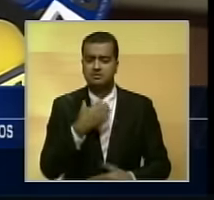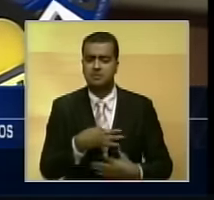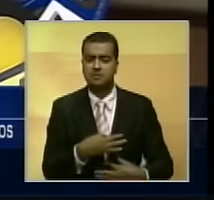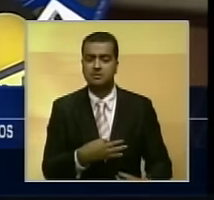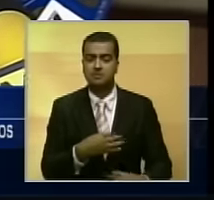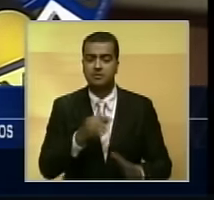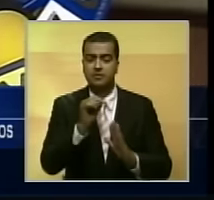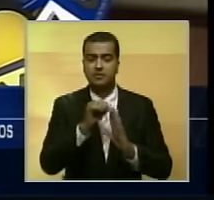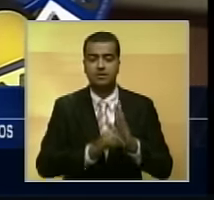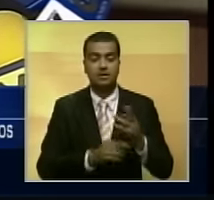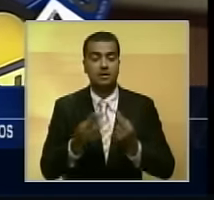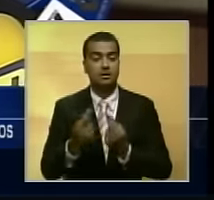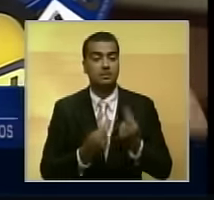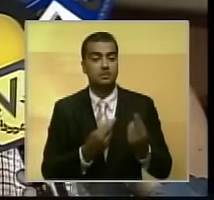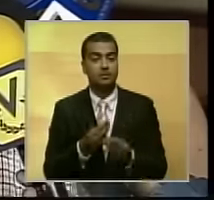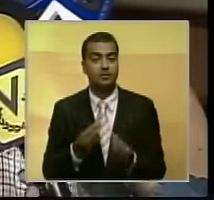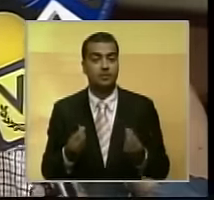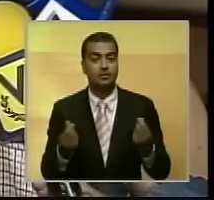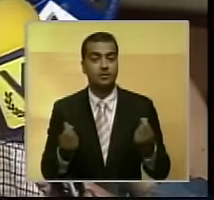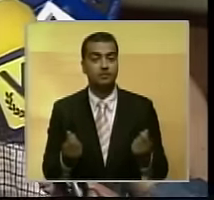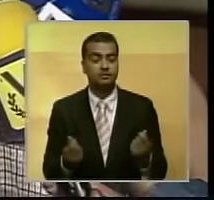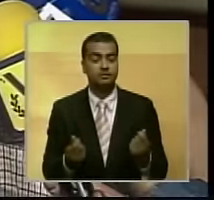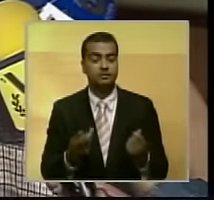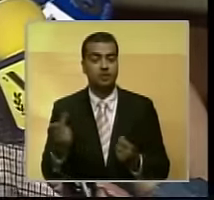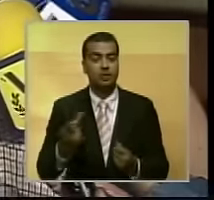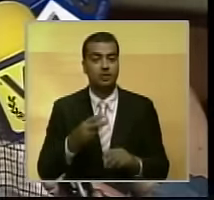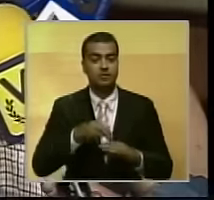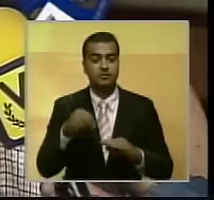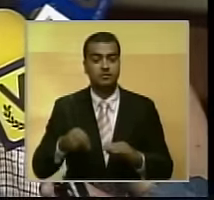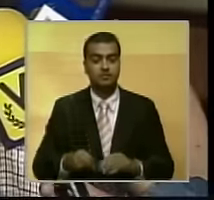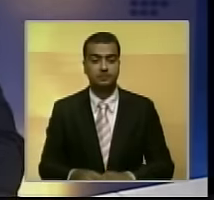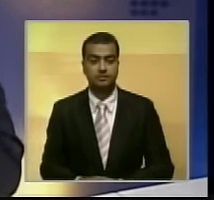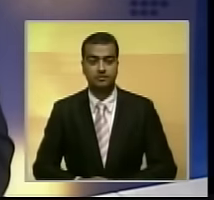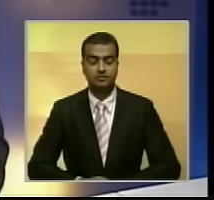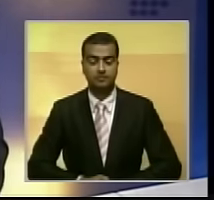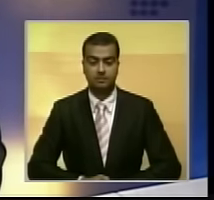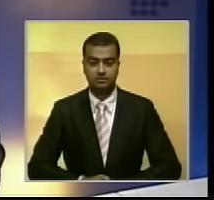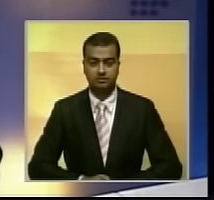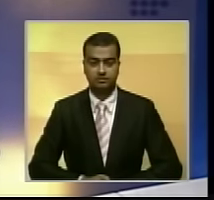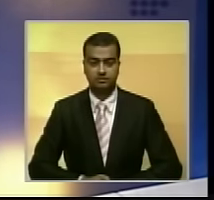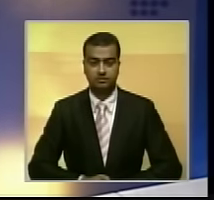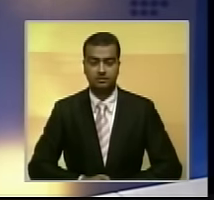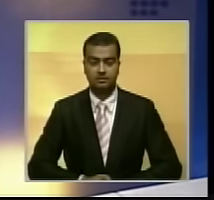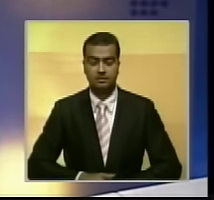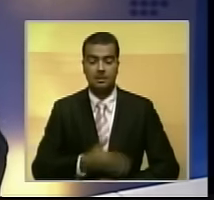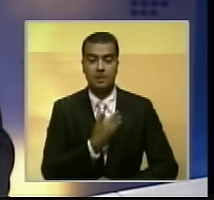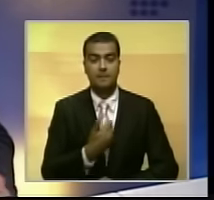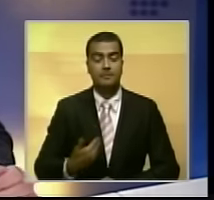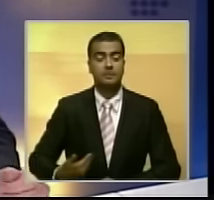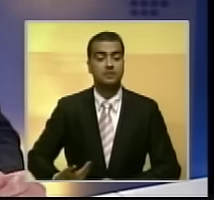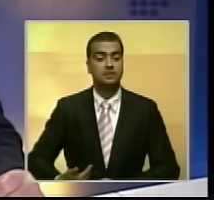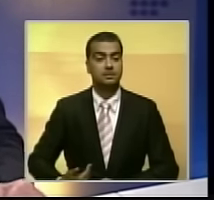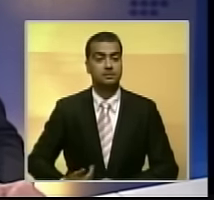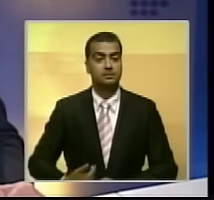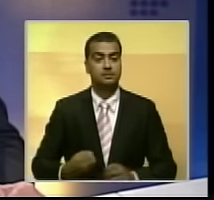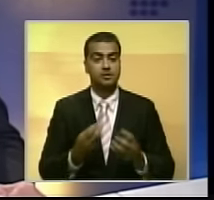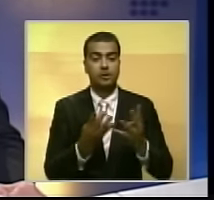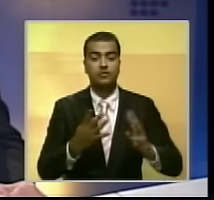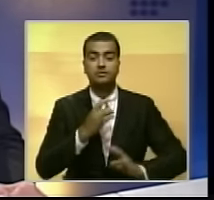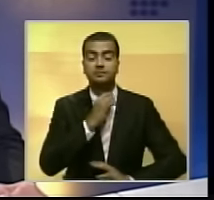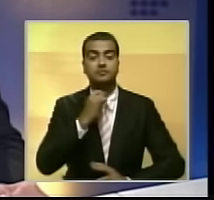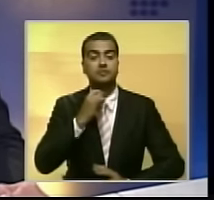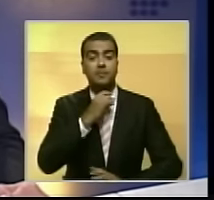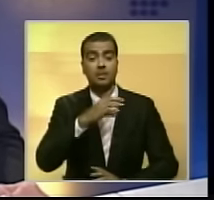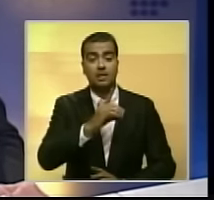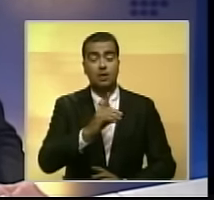de profundizar las relaciones económicas entre ambas naciones. El presidente de la Conferencia Episcopal Venezolana, Monseñor